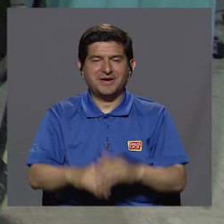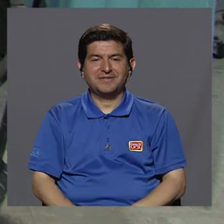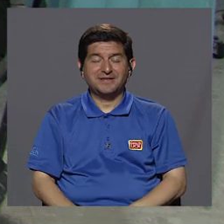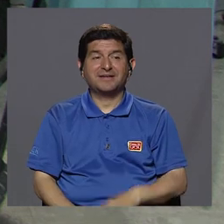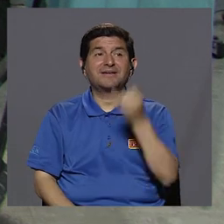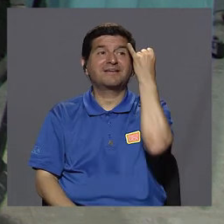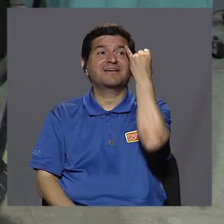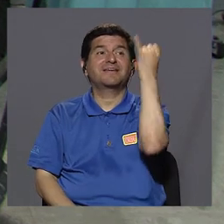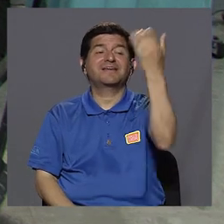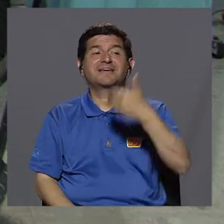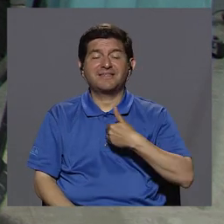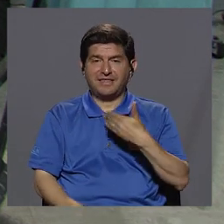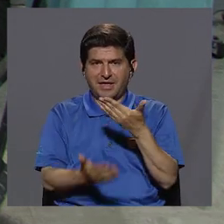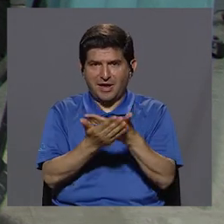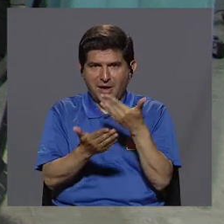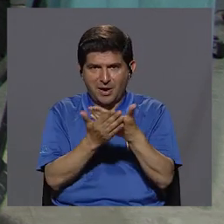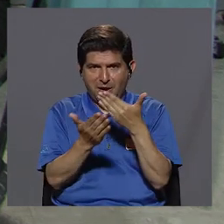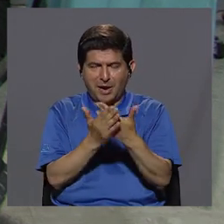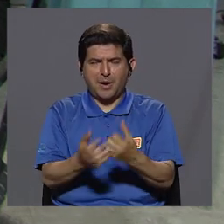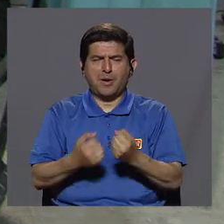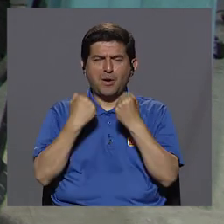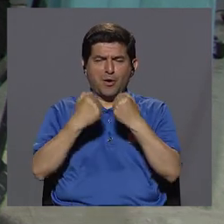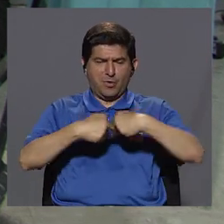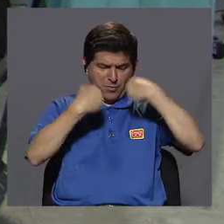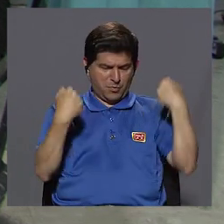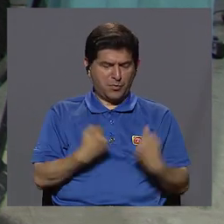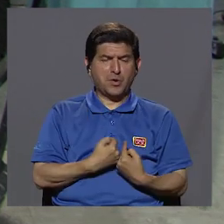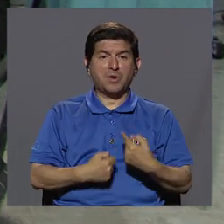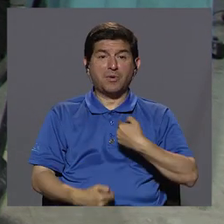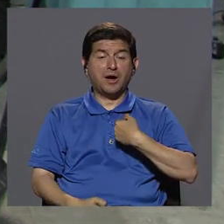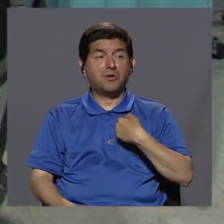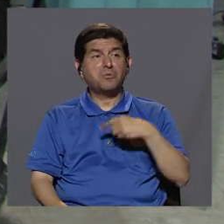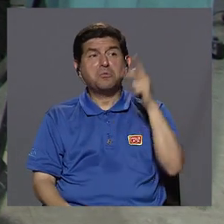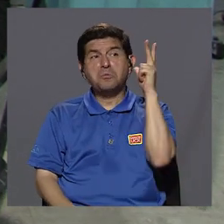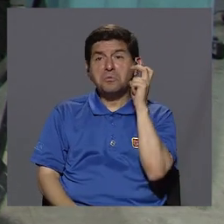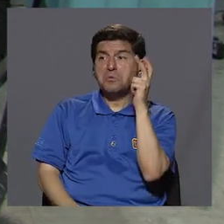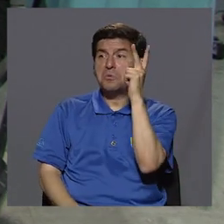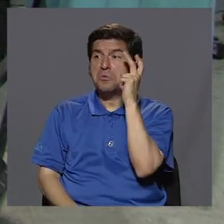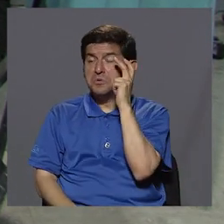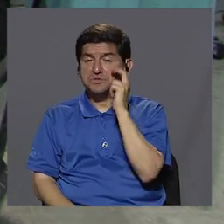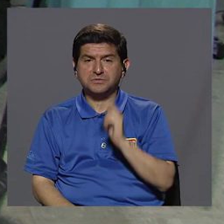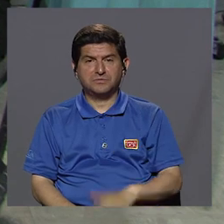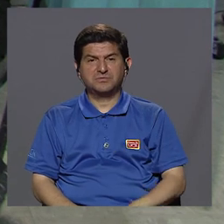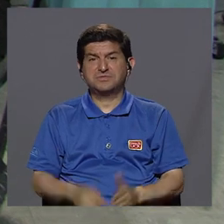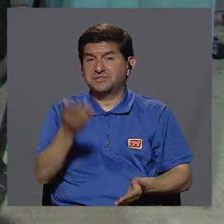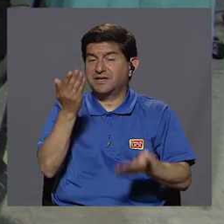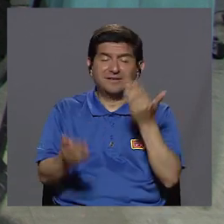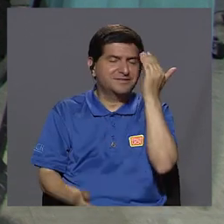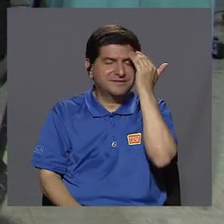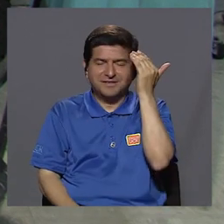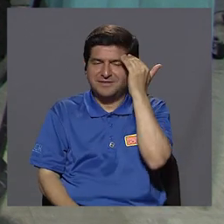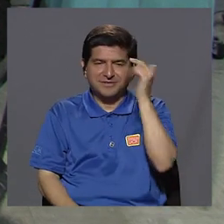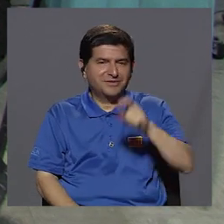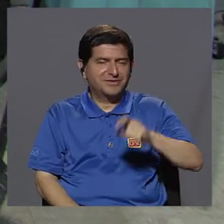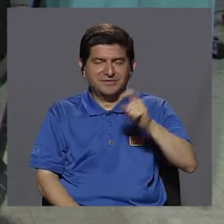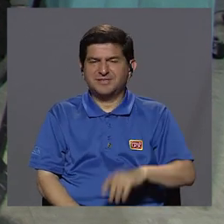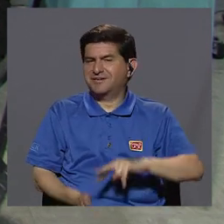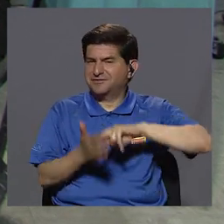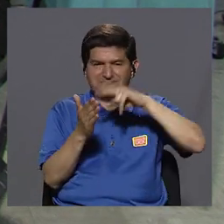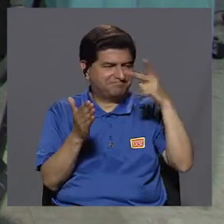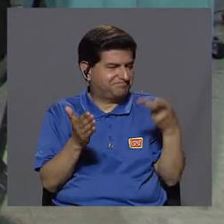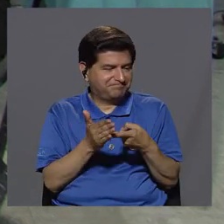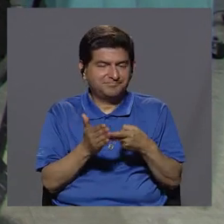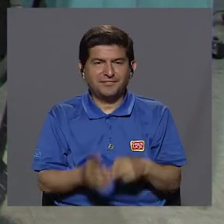darnos pues una idea de la prueba de fuerza que a veces le habla le habla no escucha acerca de la prueba de fuerza y tal vez no sabe necesariamente qué es